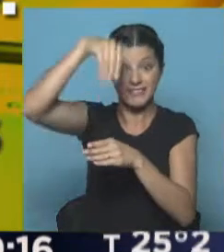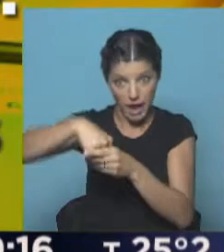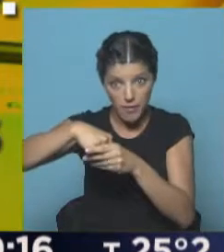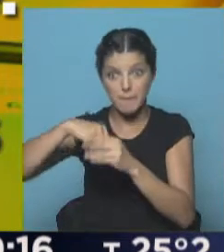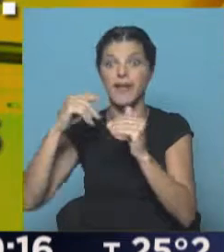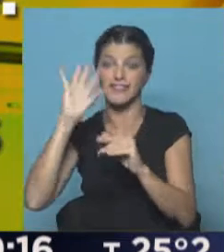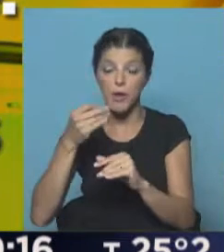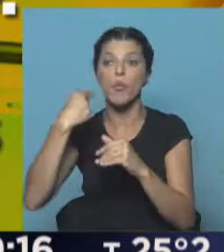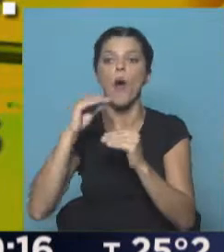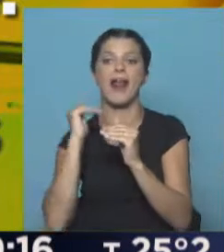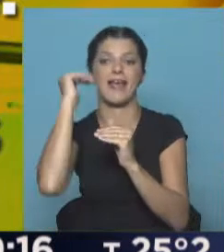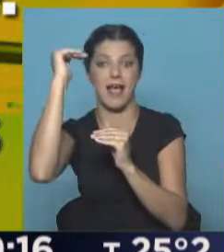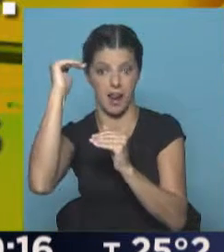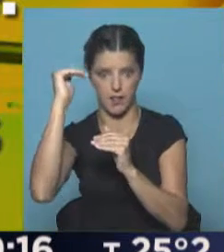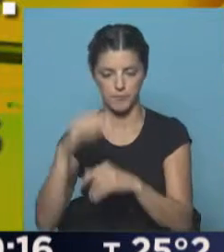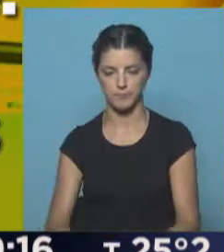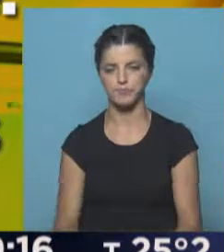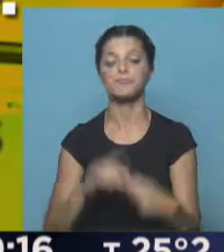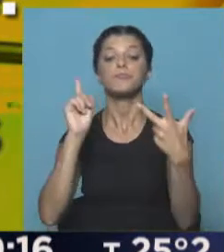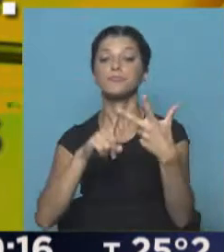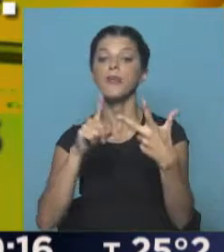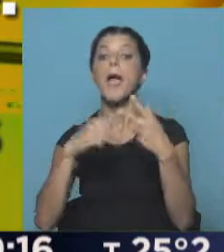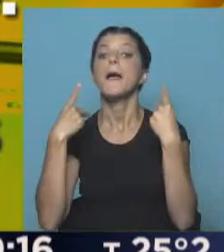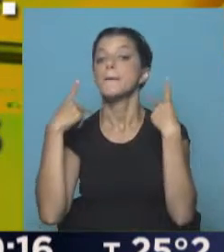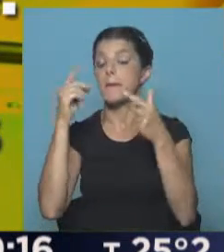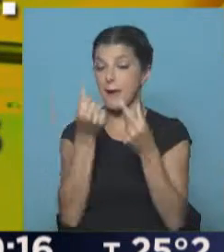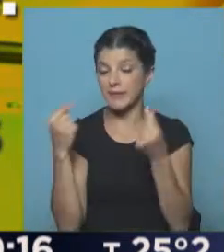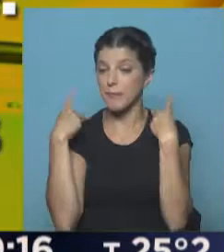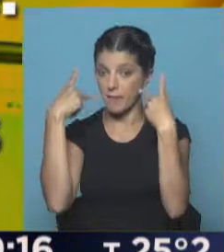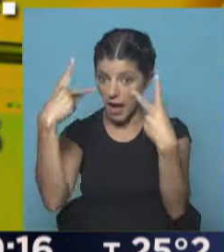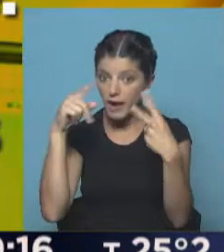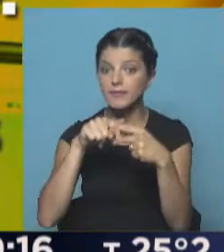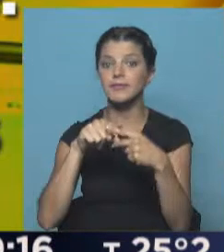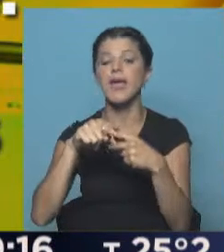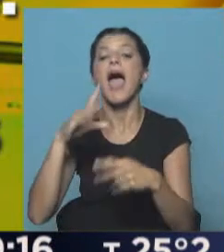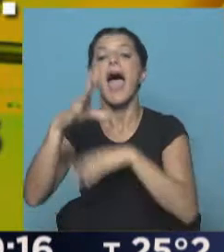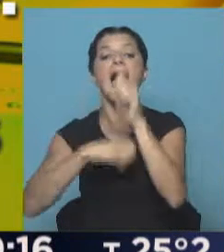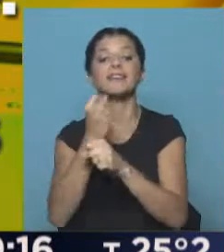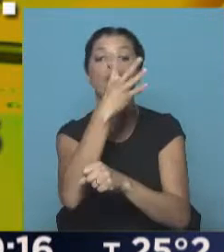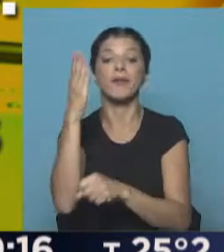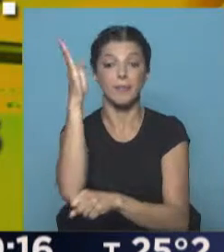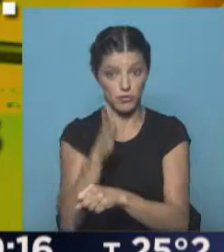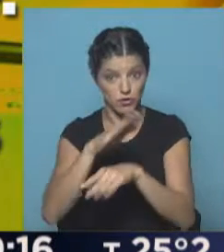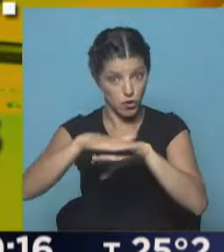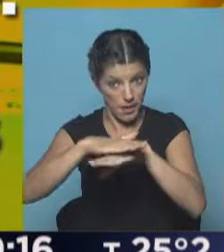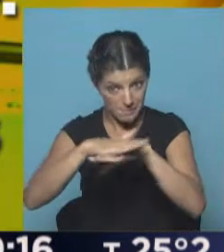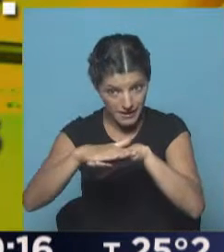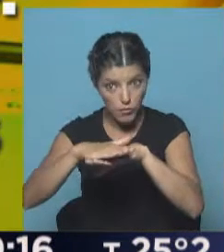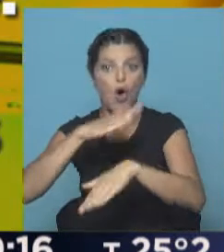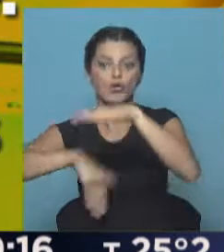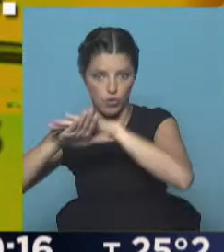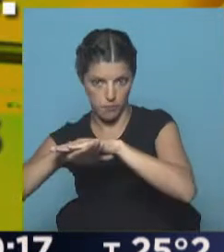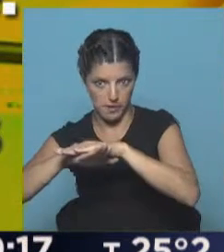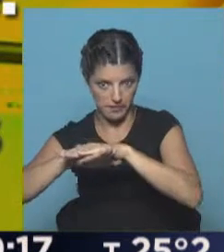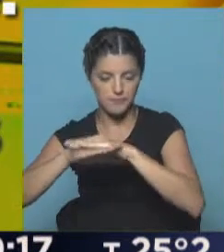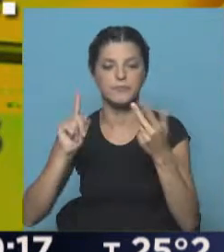cambiar de escala y tener que pagar mayor impuesto. Los viáticos quedan exentos hasta un tope del 40% del mínimo no imponible. También se